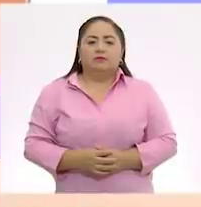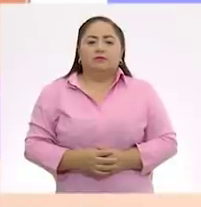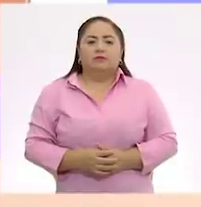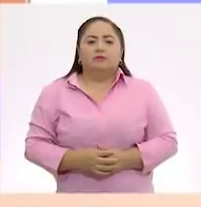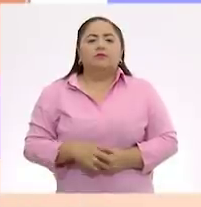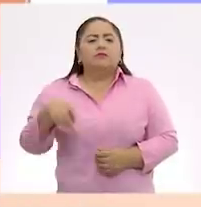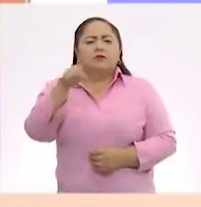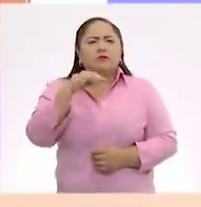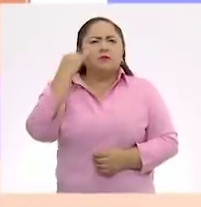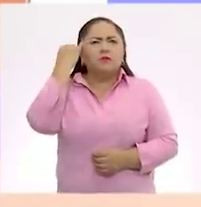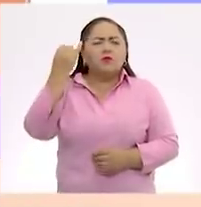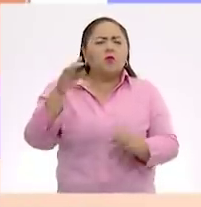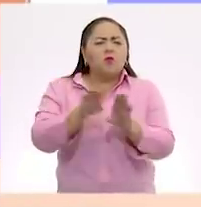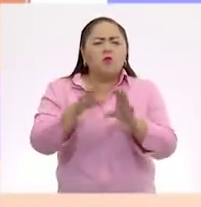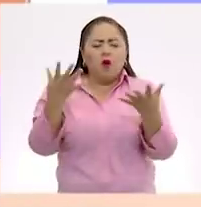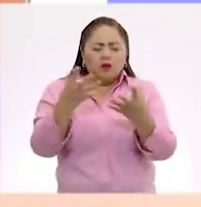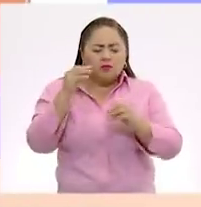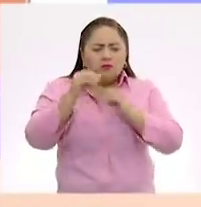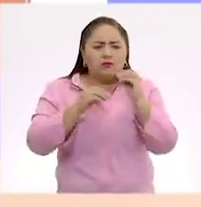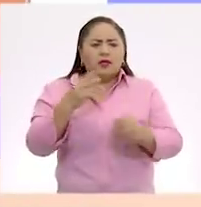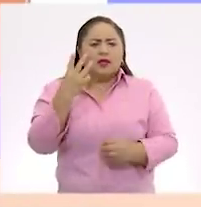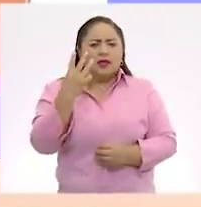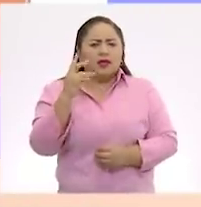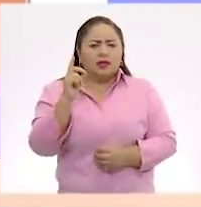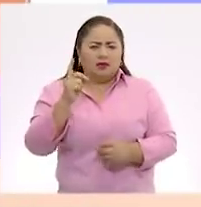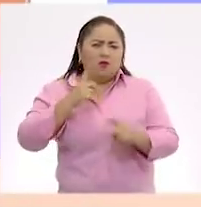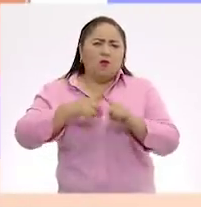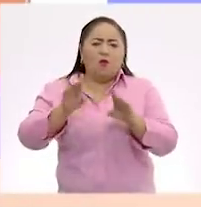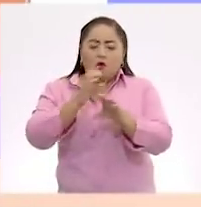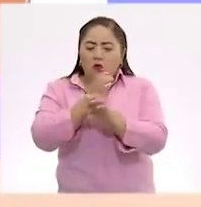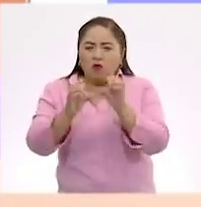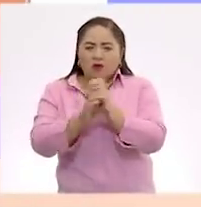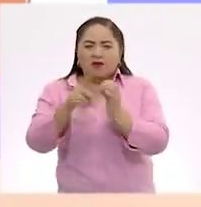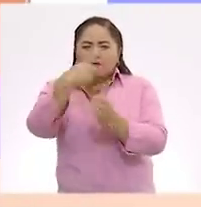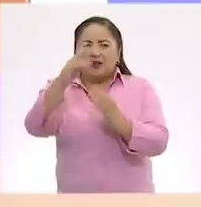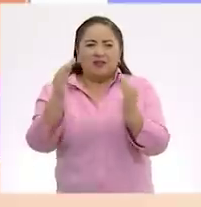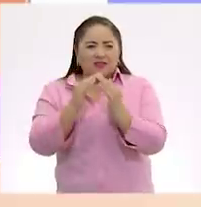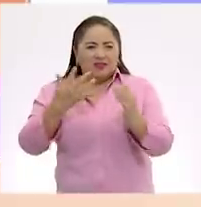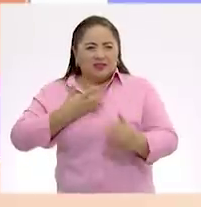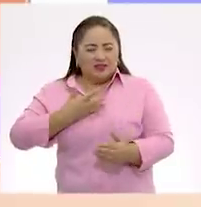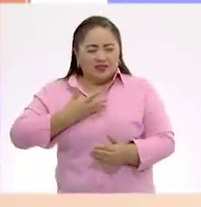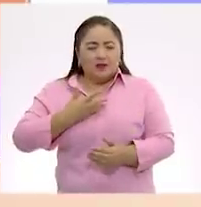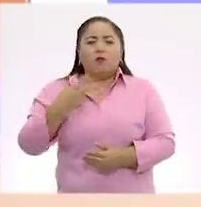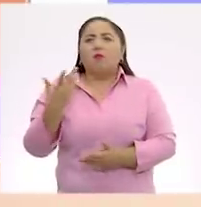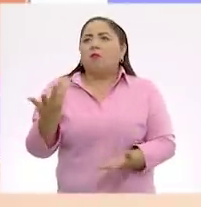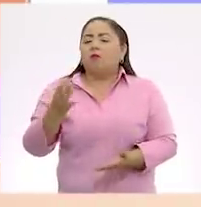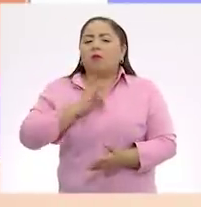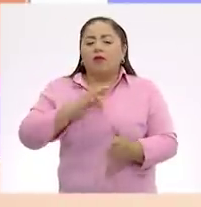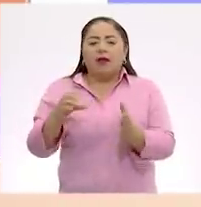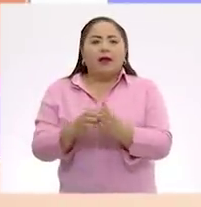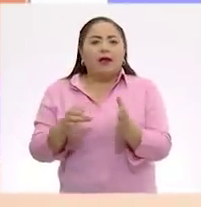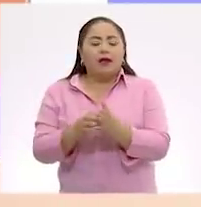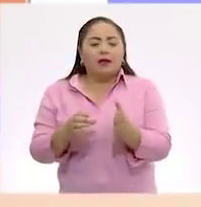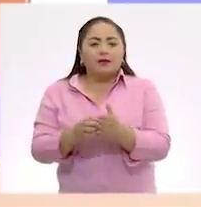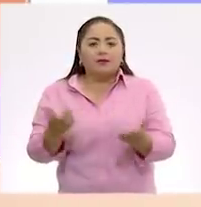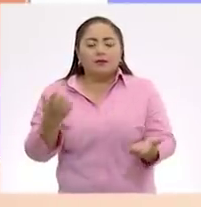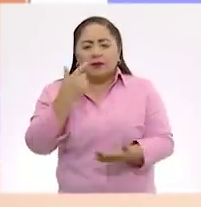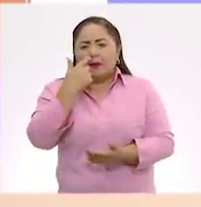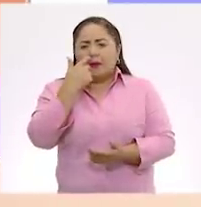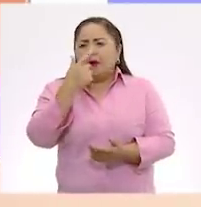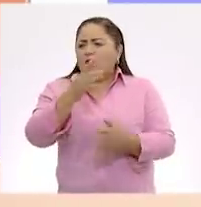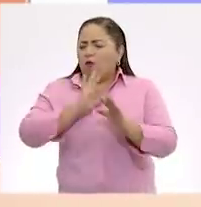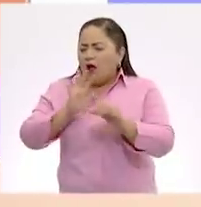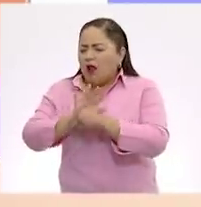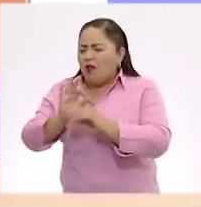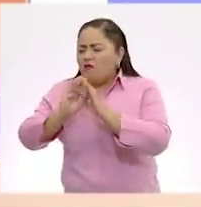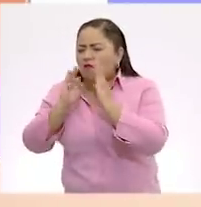¿Se les ocurre cómo hacer una figura tridimensional con cosas que tengas en casa? ¿Qué tal unas cajas? ¿Qué forma le van a